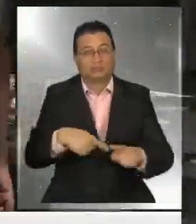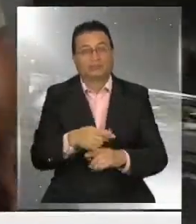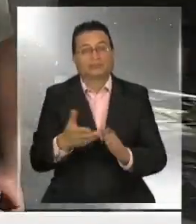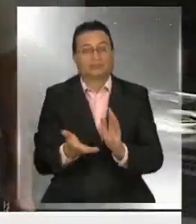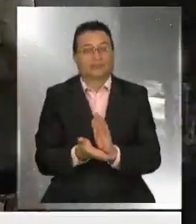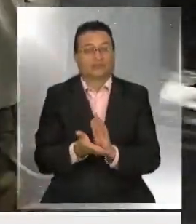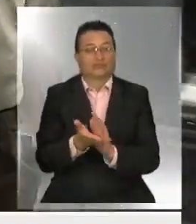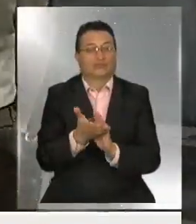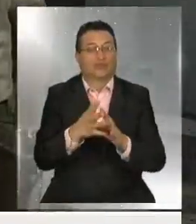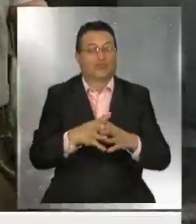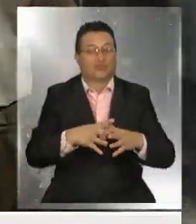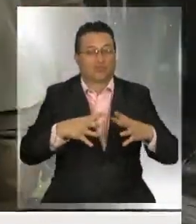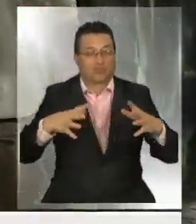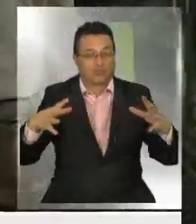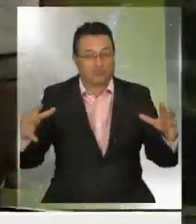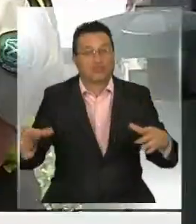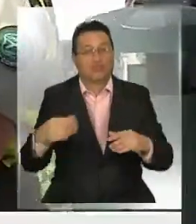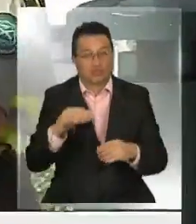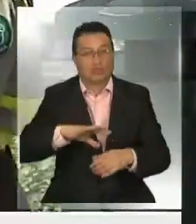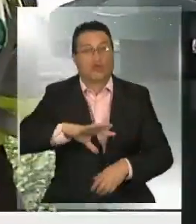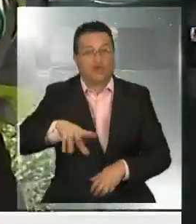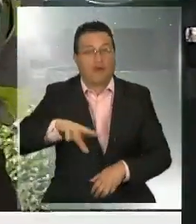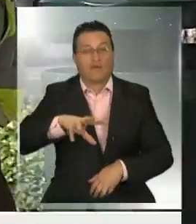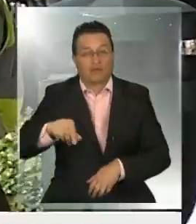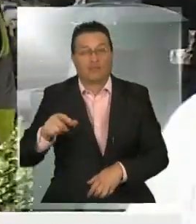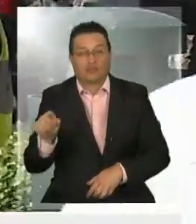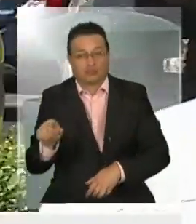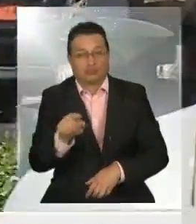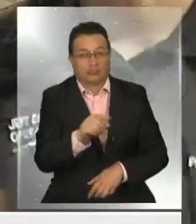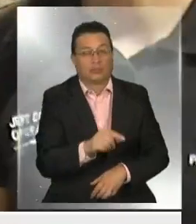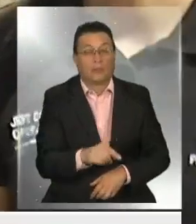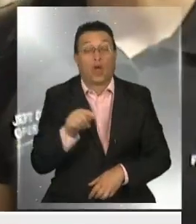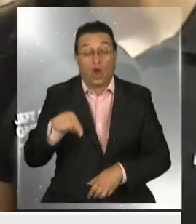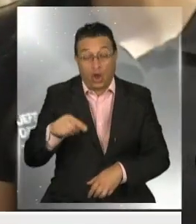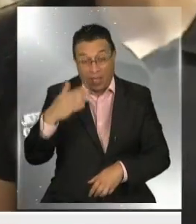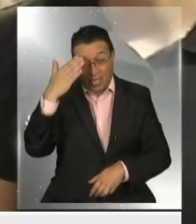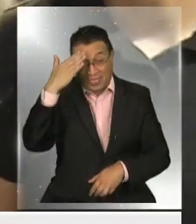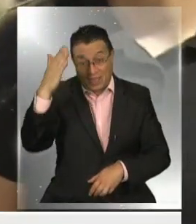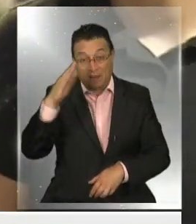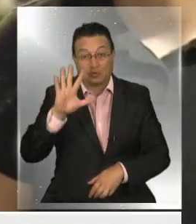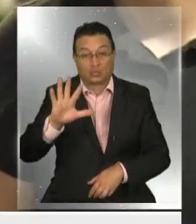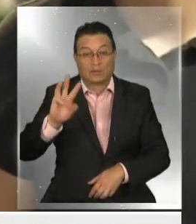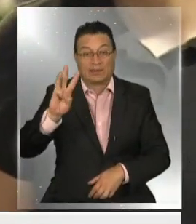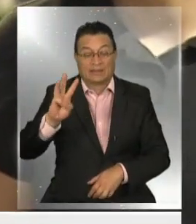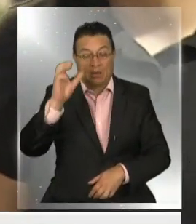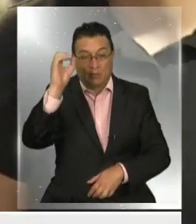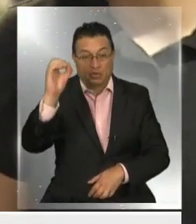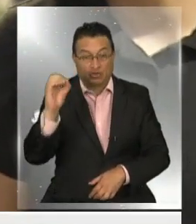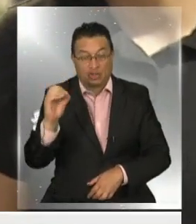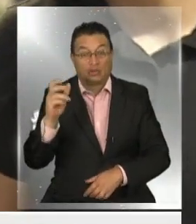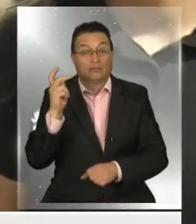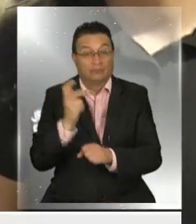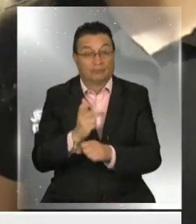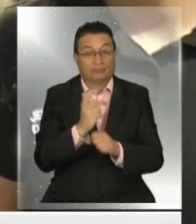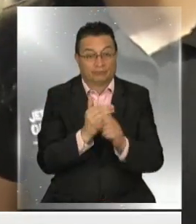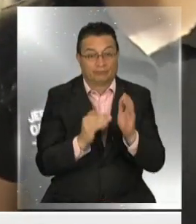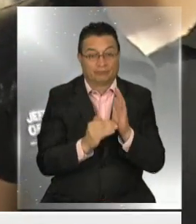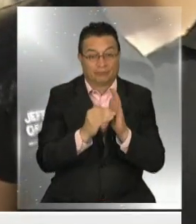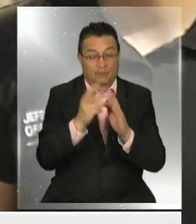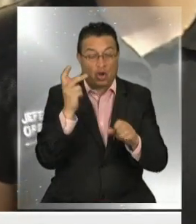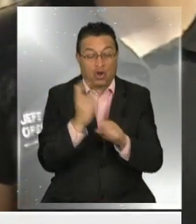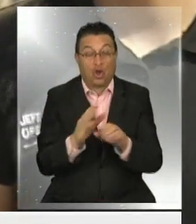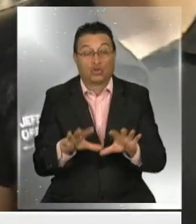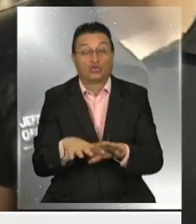alza significativa en robos y hurtos. Hoy en día contamos con un 53% de los delitos en aumento del robo por sorpresa